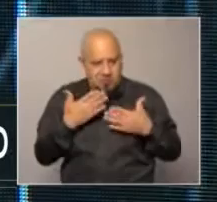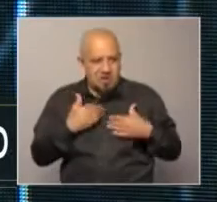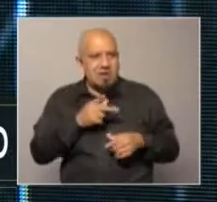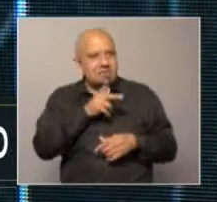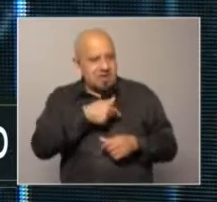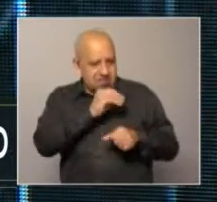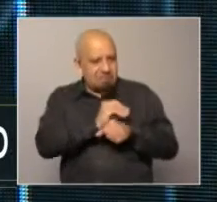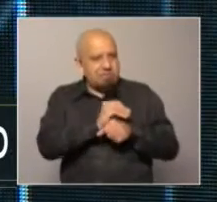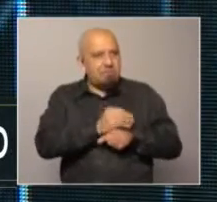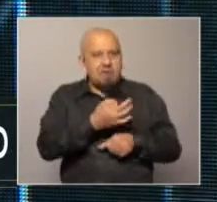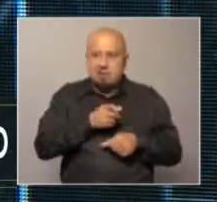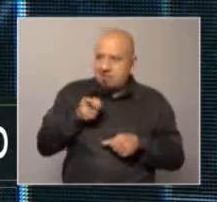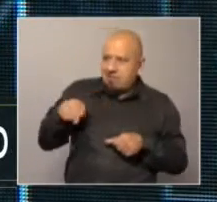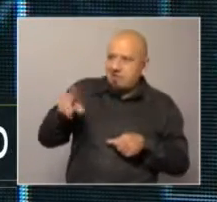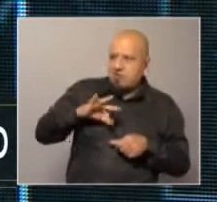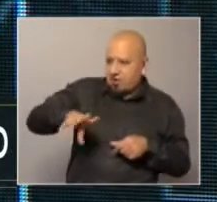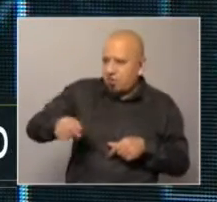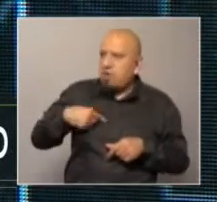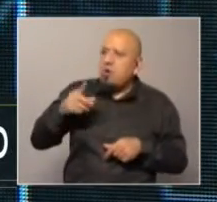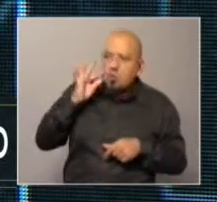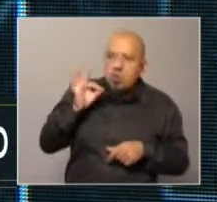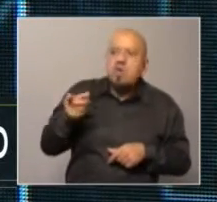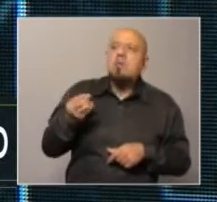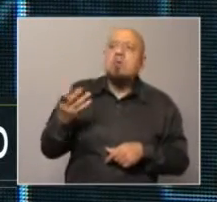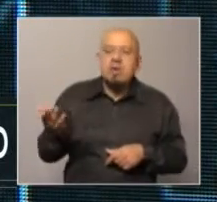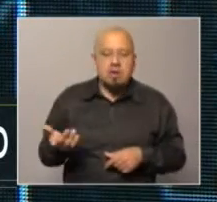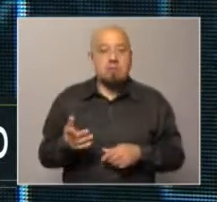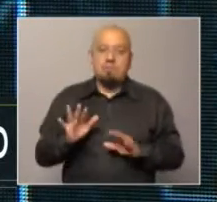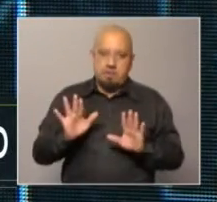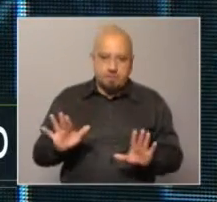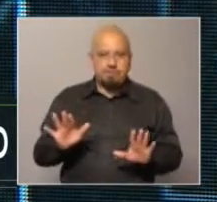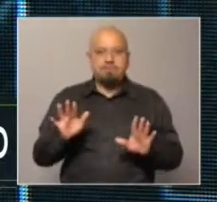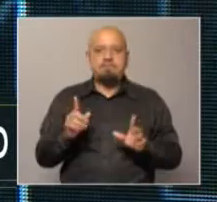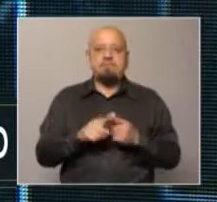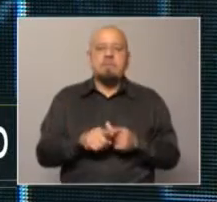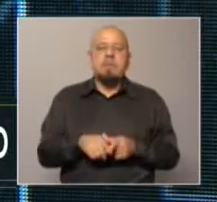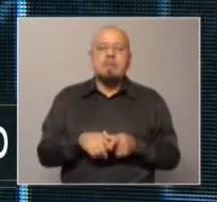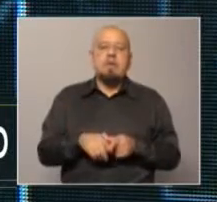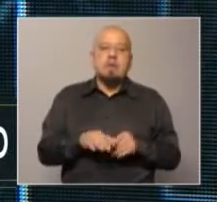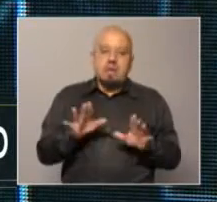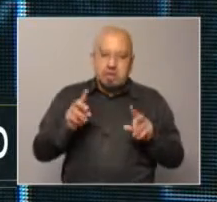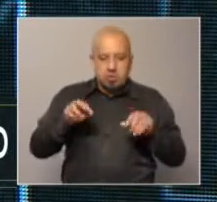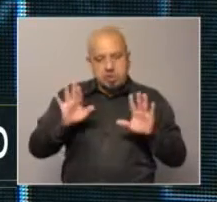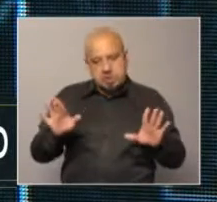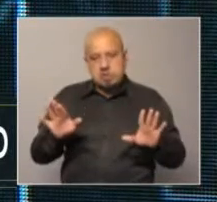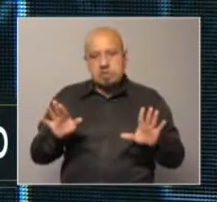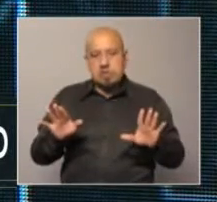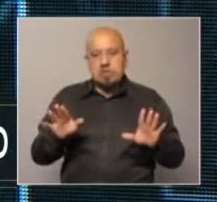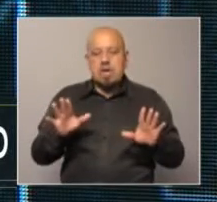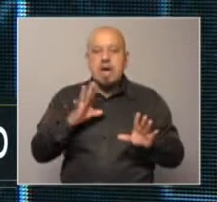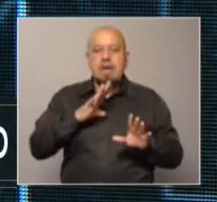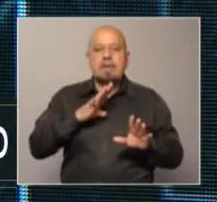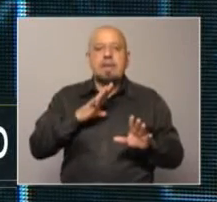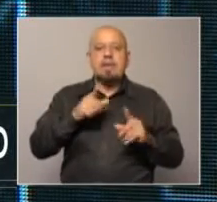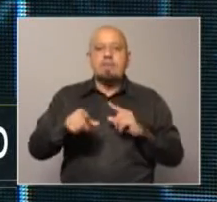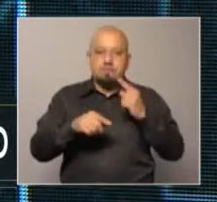distribuir recursos económicos hacia estos adolescentes? Bueno, la cuestión acá es muy amplia, pero por un lado